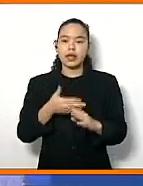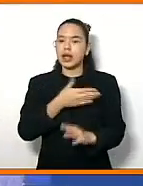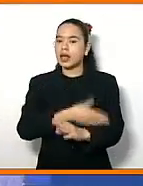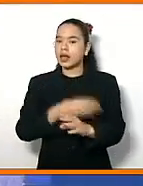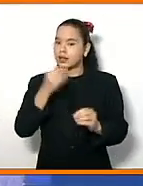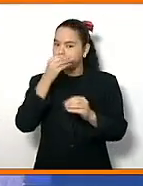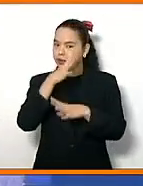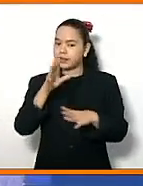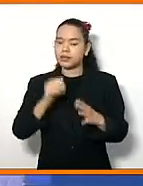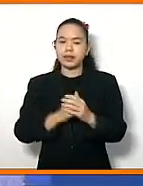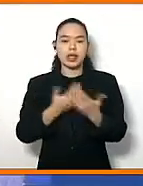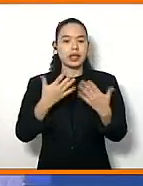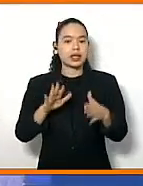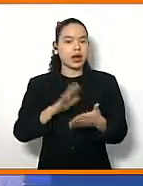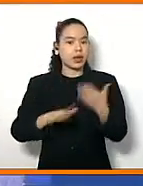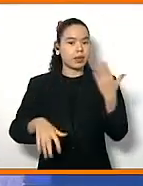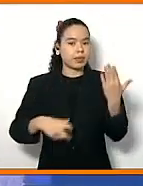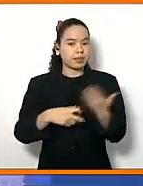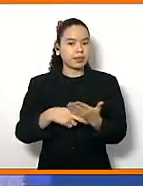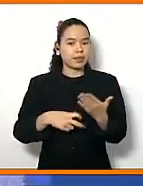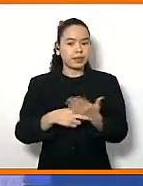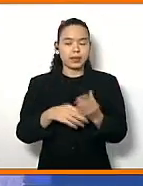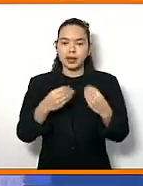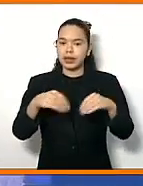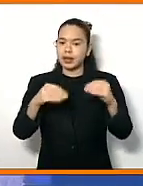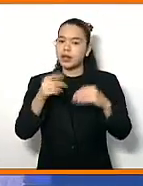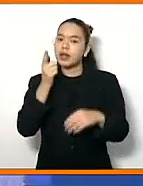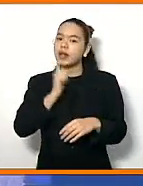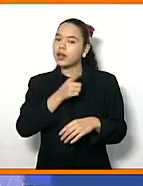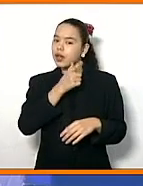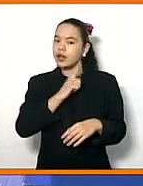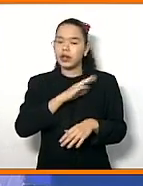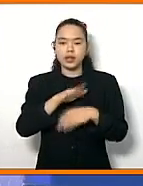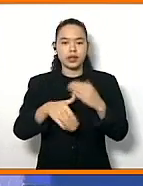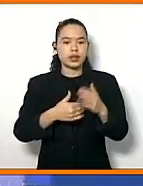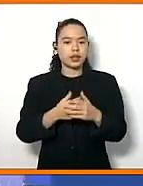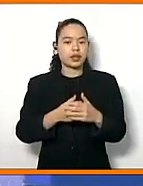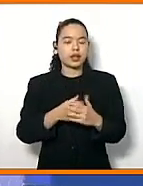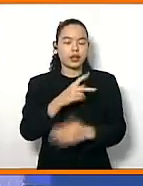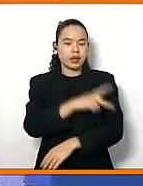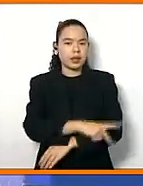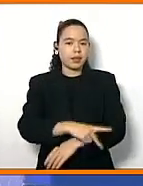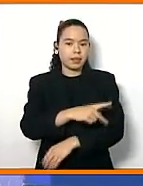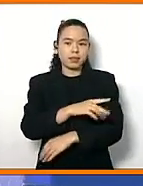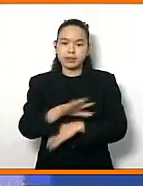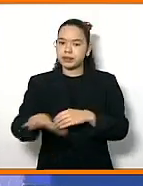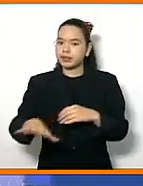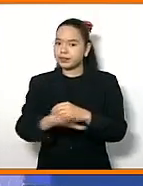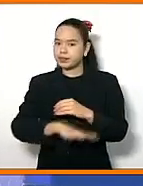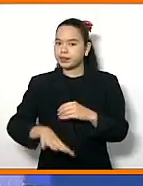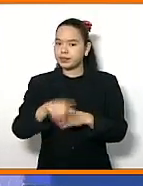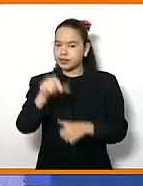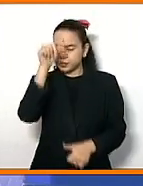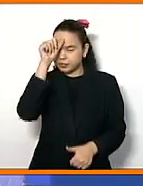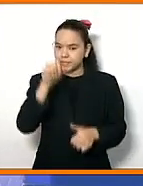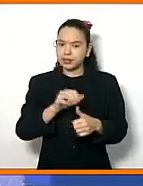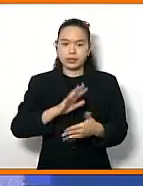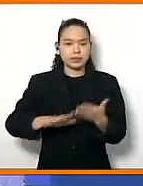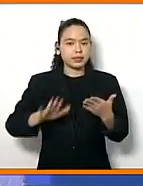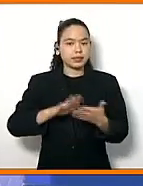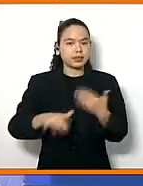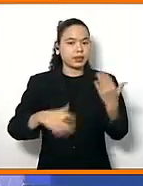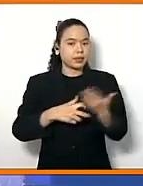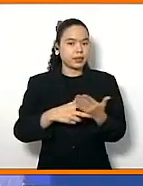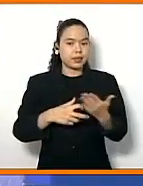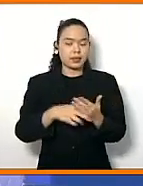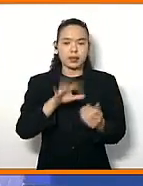te comento, ¿ya compraste tu boleto en cualquier punto de venta, loto, centro o kiosco a nivel nacional? Recuerda que por comprar tu boleto